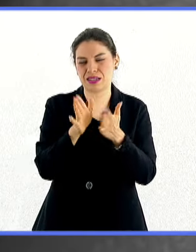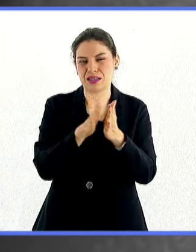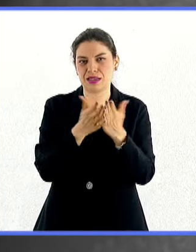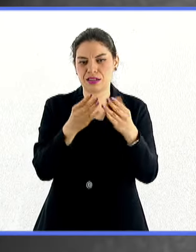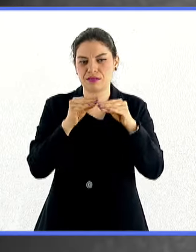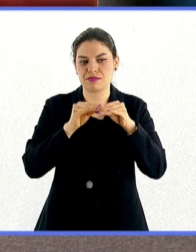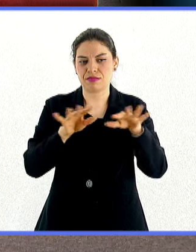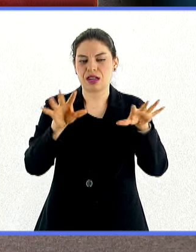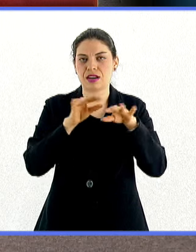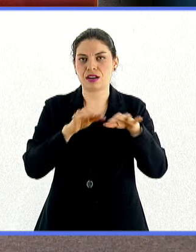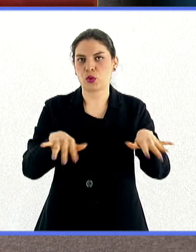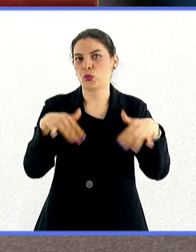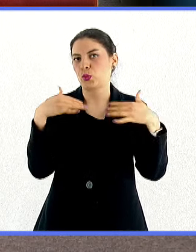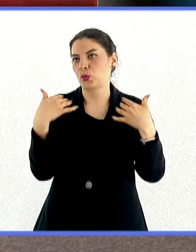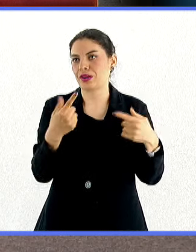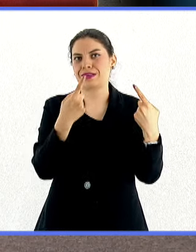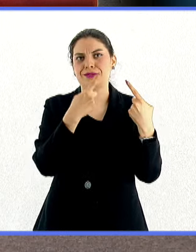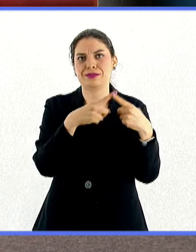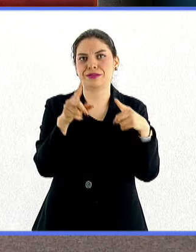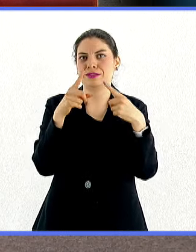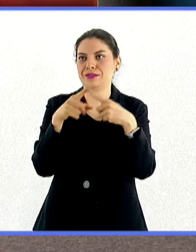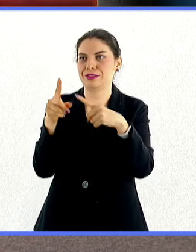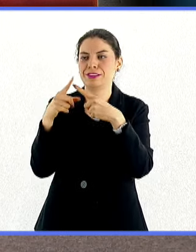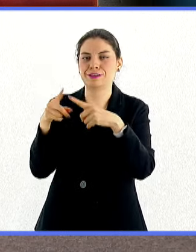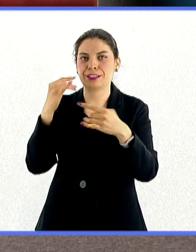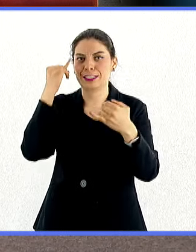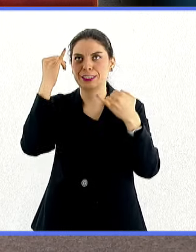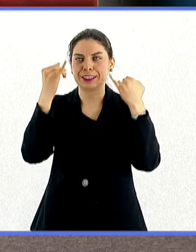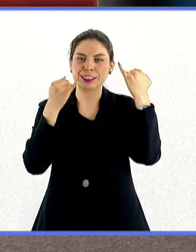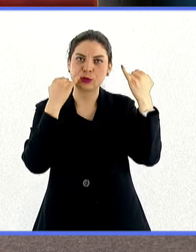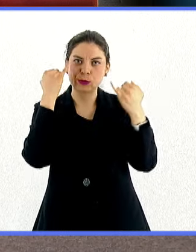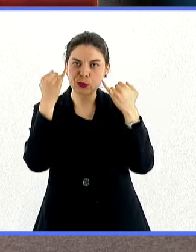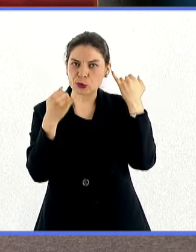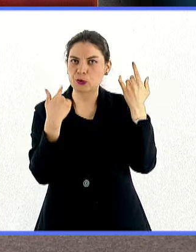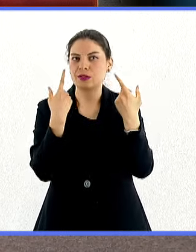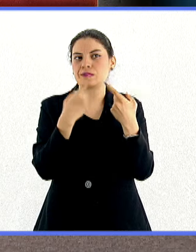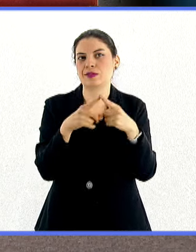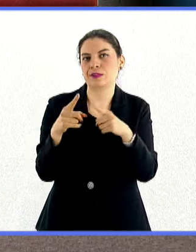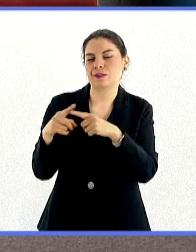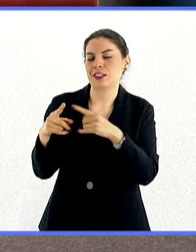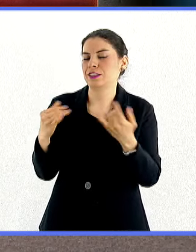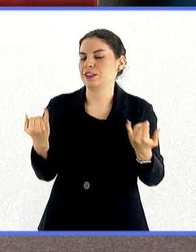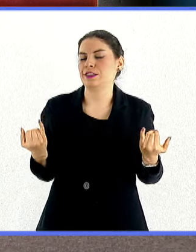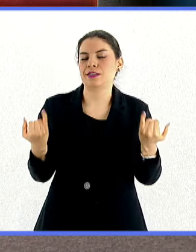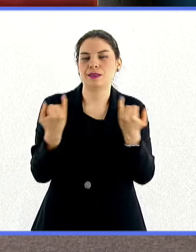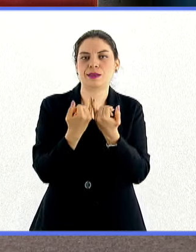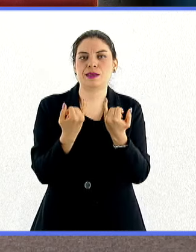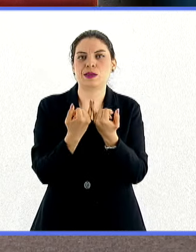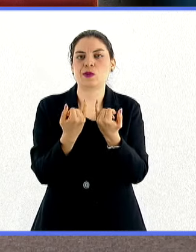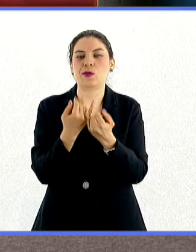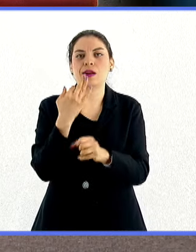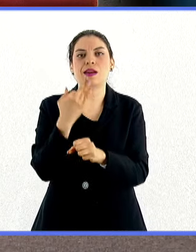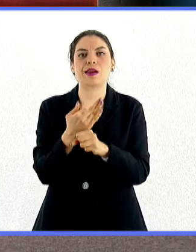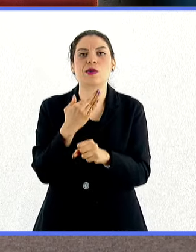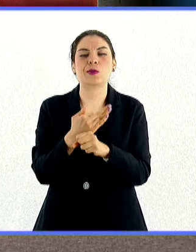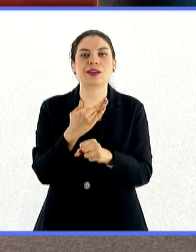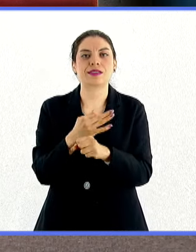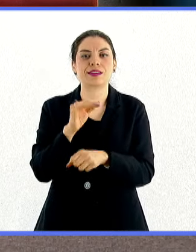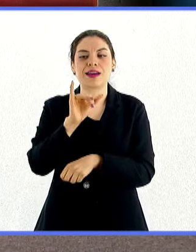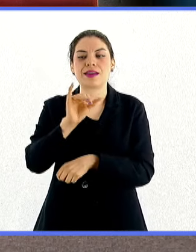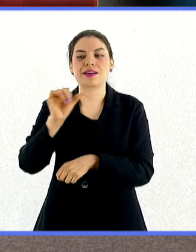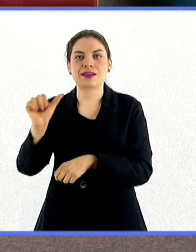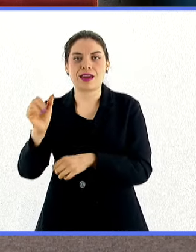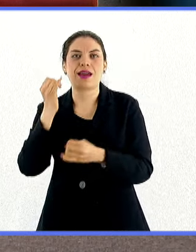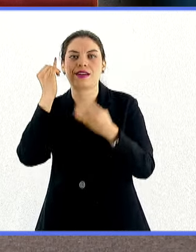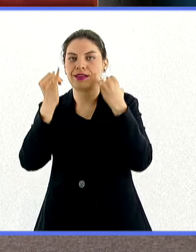amenazas, predicamentos e ilusiones parecidas a las que suscita hoy en día la inteligencia artificial o el